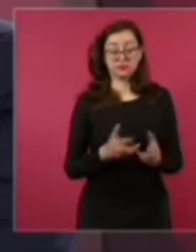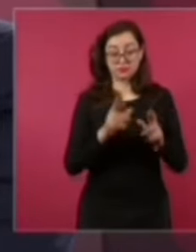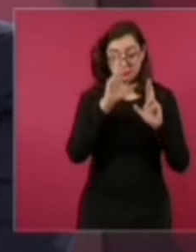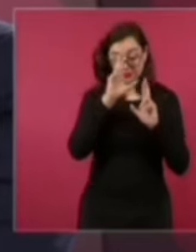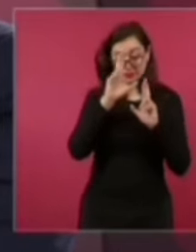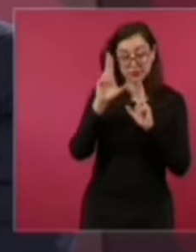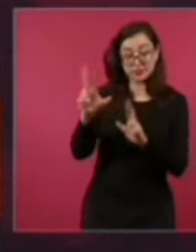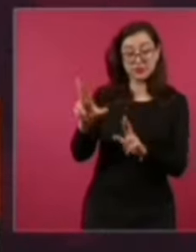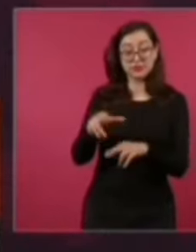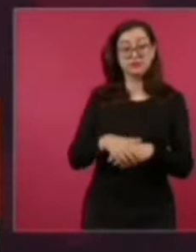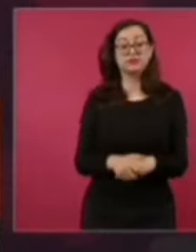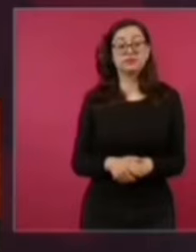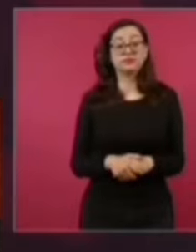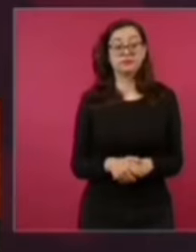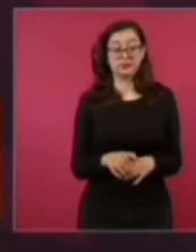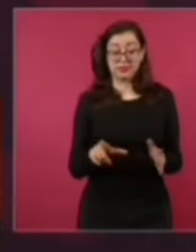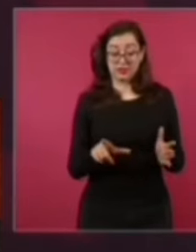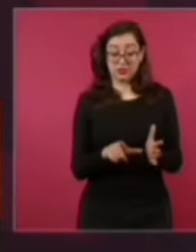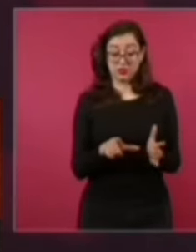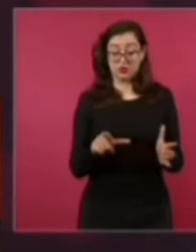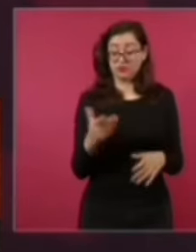lección de la elección.